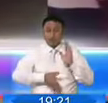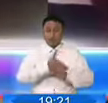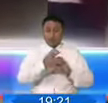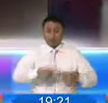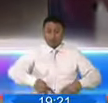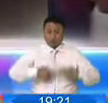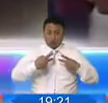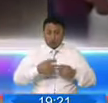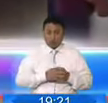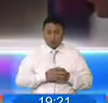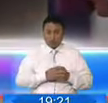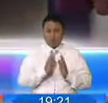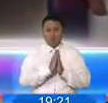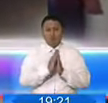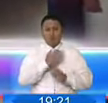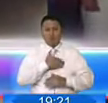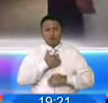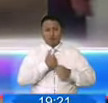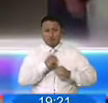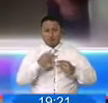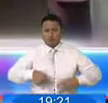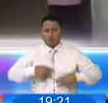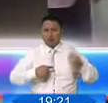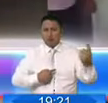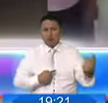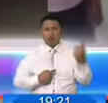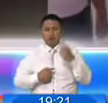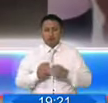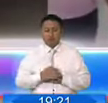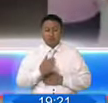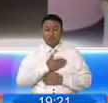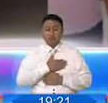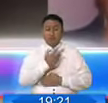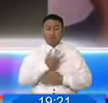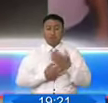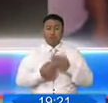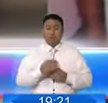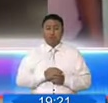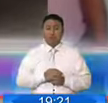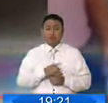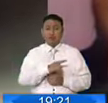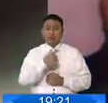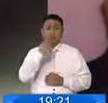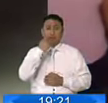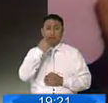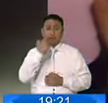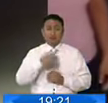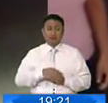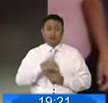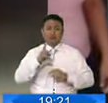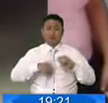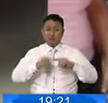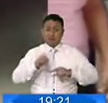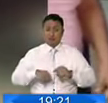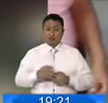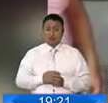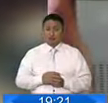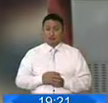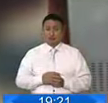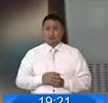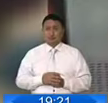que por favor el padre de un amigo